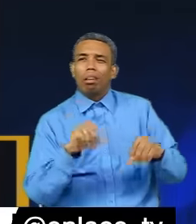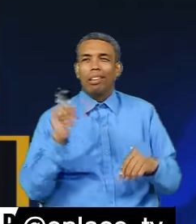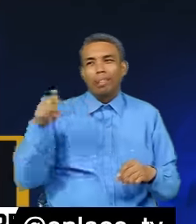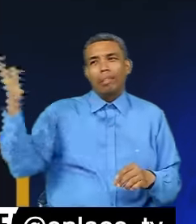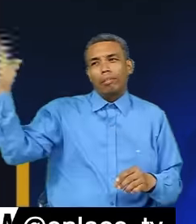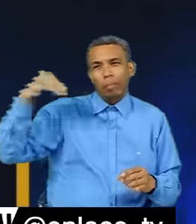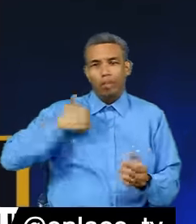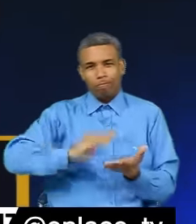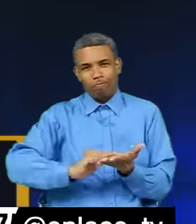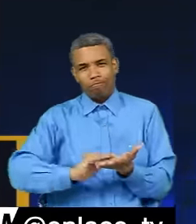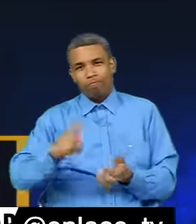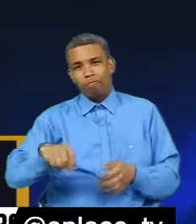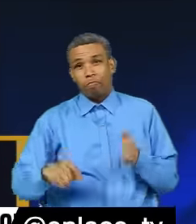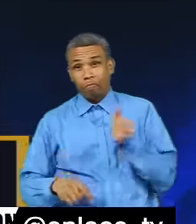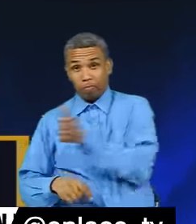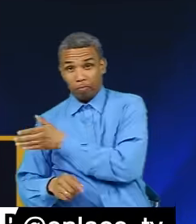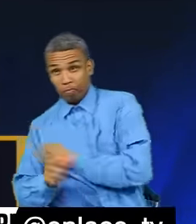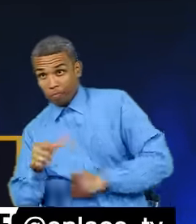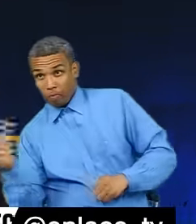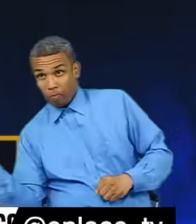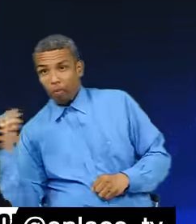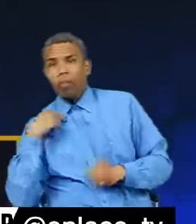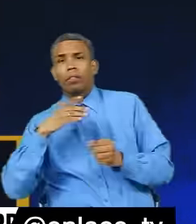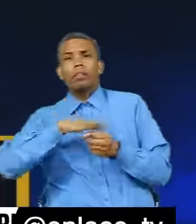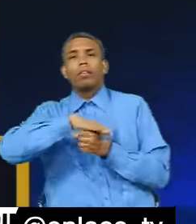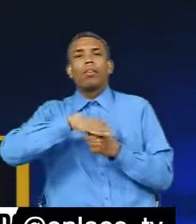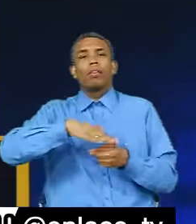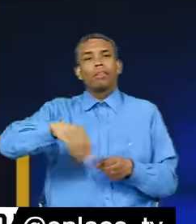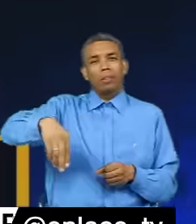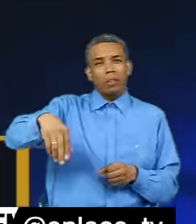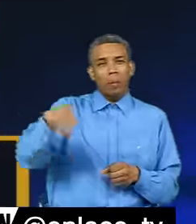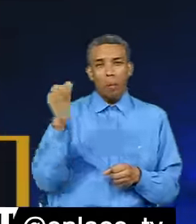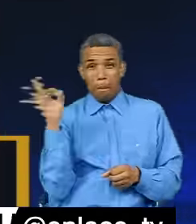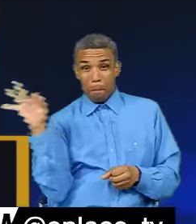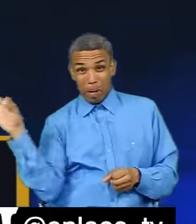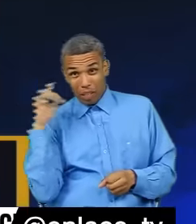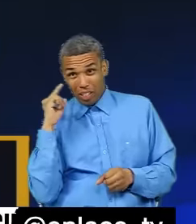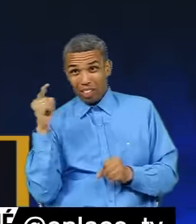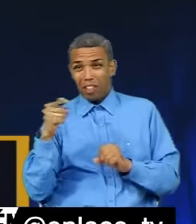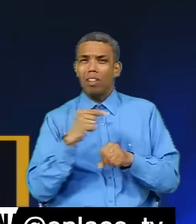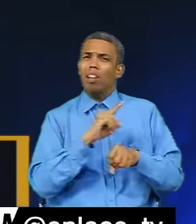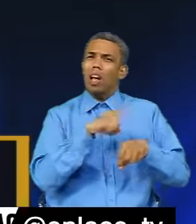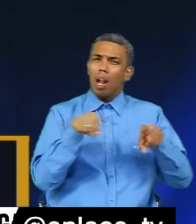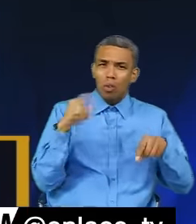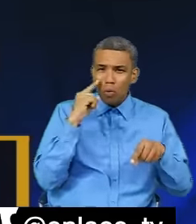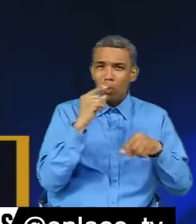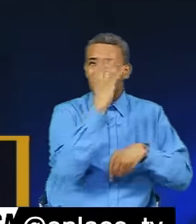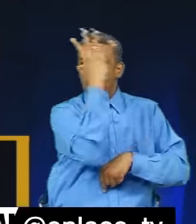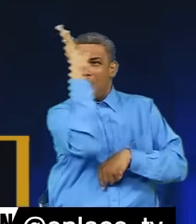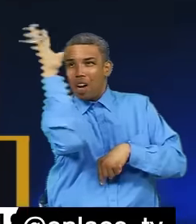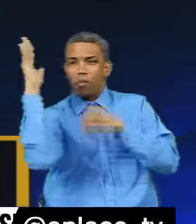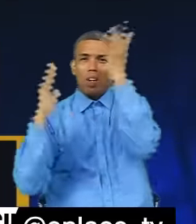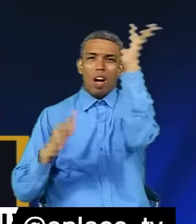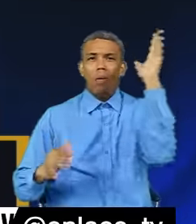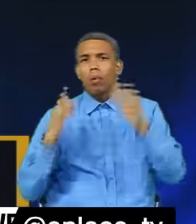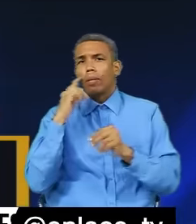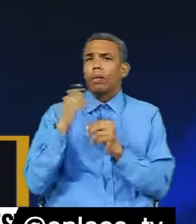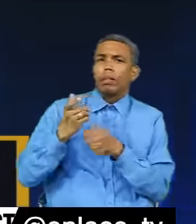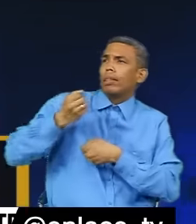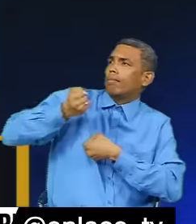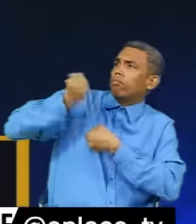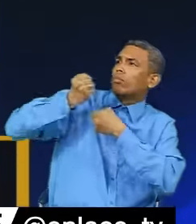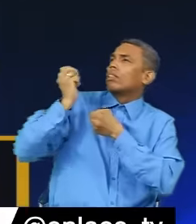Cansados se encuentran los vecinos de la polideportiva del barrio Palmira, pues los residuos de las podas son dejados en las esquinas del escenario, acumulando más